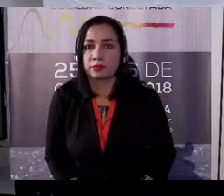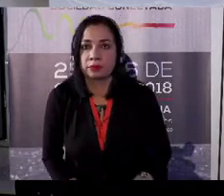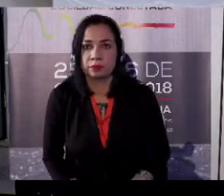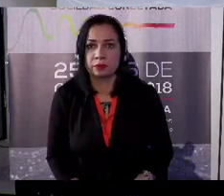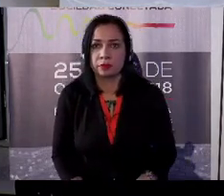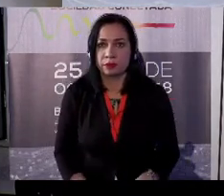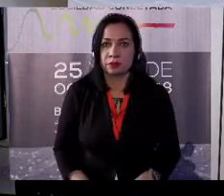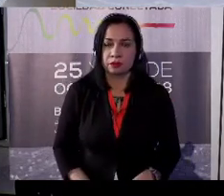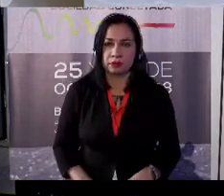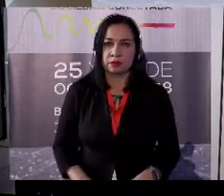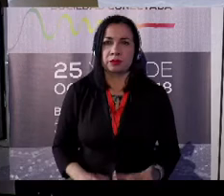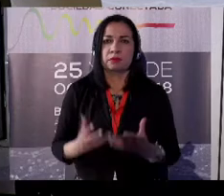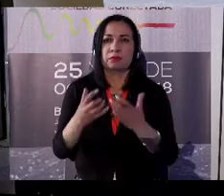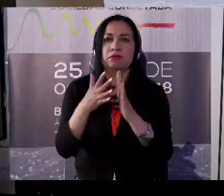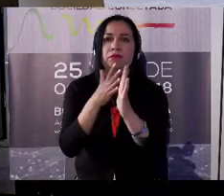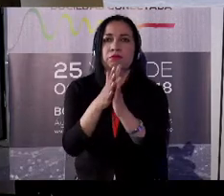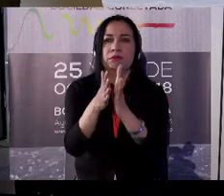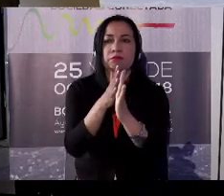¿De qué quiero hablar?